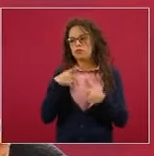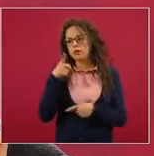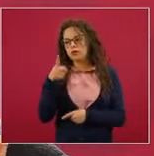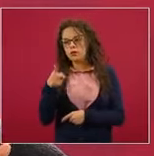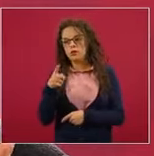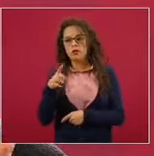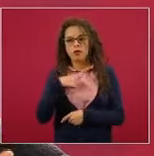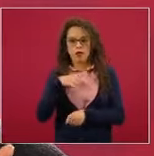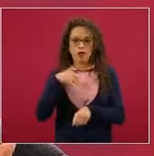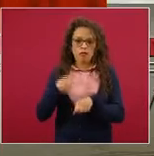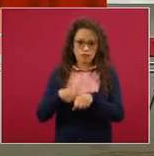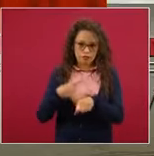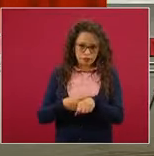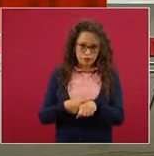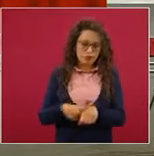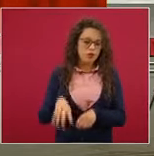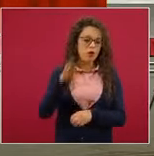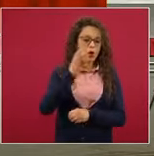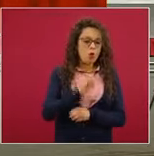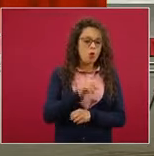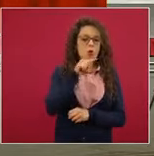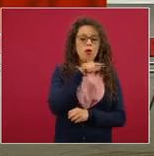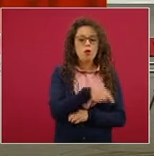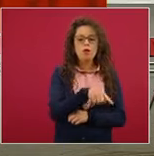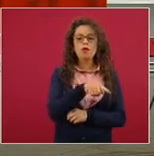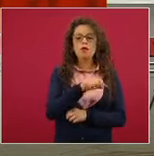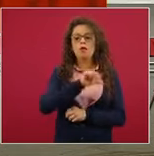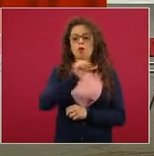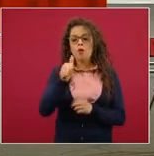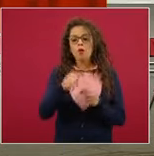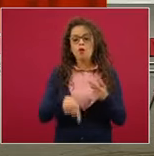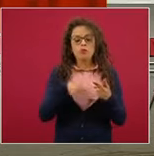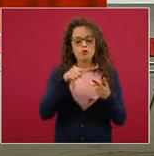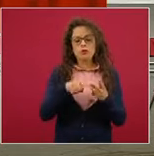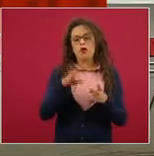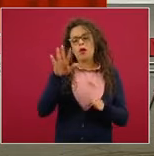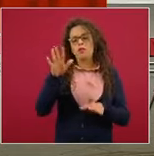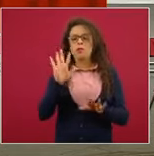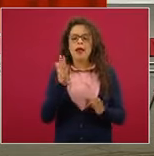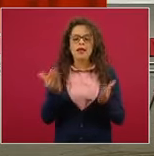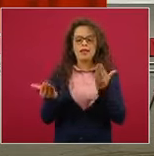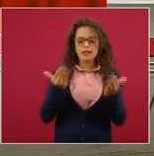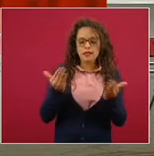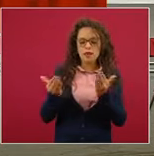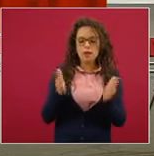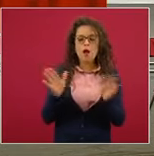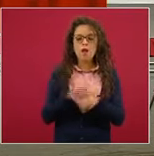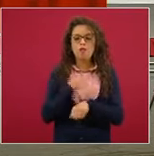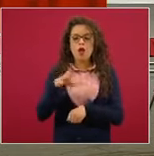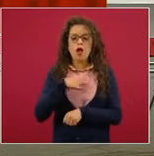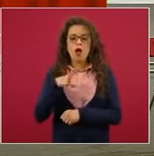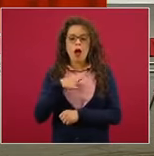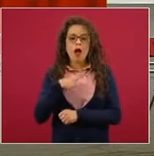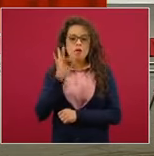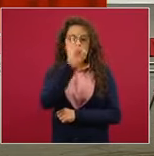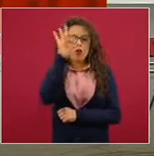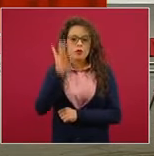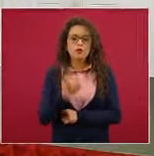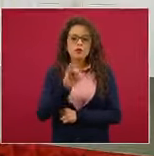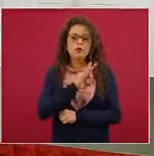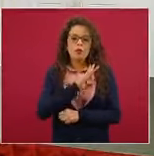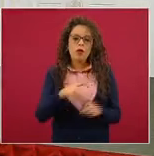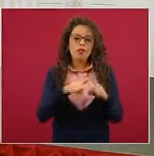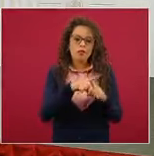asociación por dictaminación o el componente de estimación dado el porcentaje de positividad que ocurre en cada